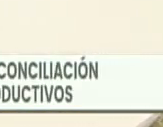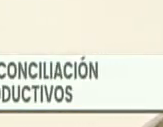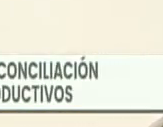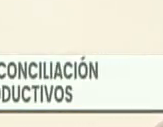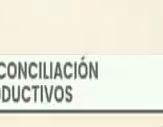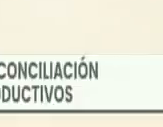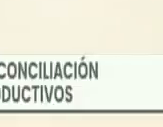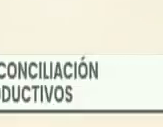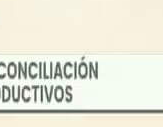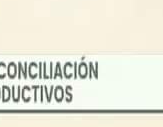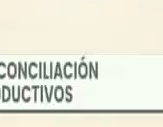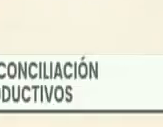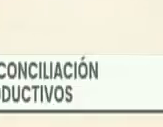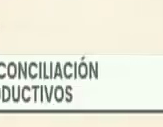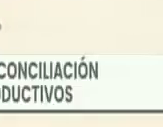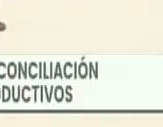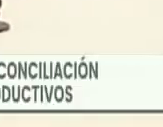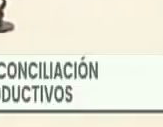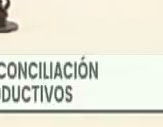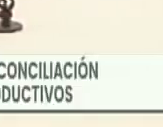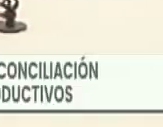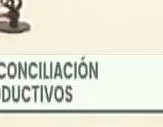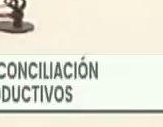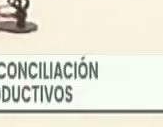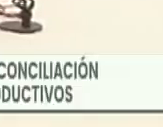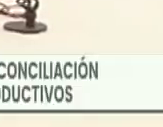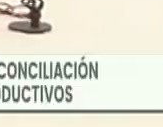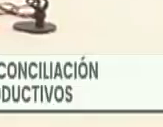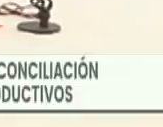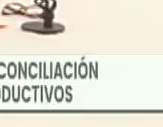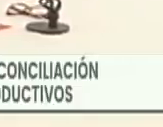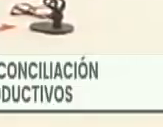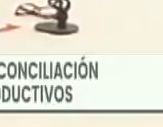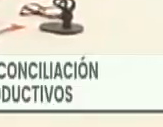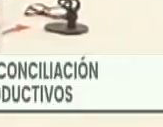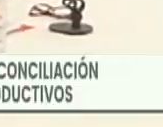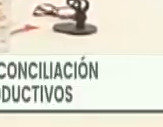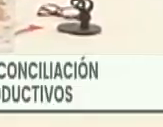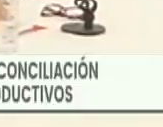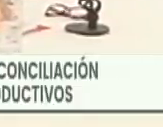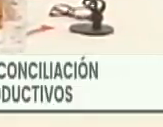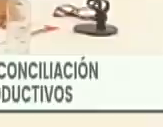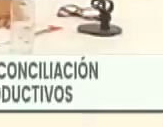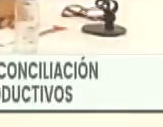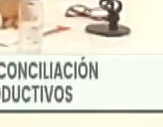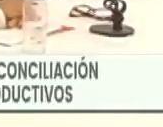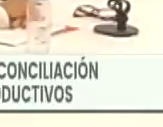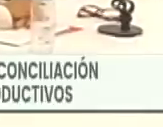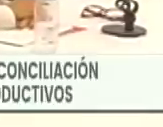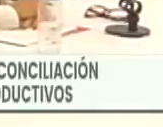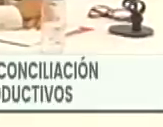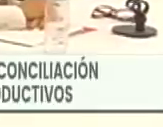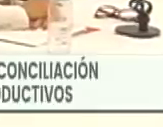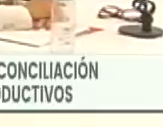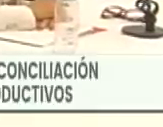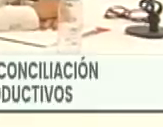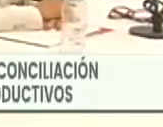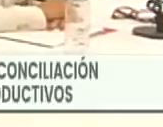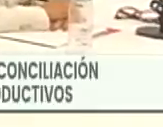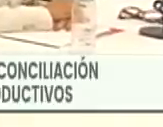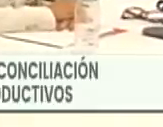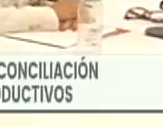pero me resbala ciudadano gobernador me resbala ciudadano un presidente de la cep la nacional lo que digan